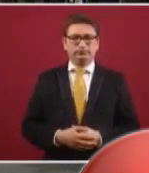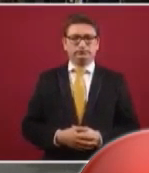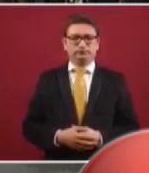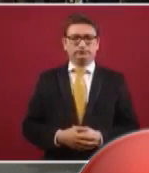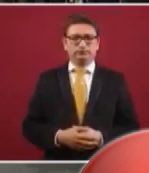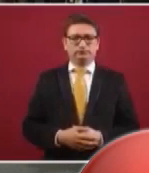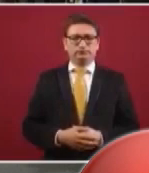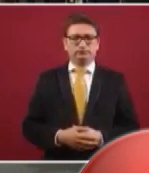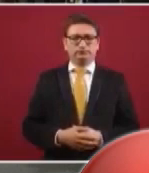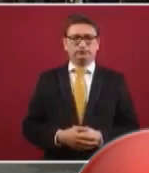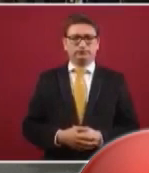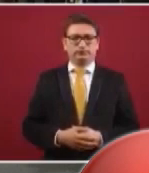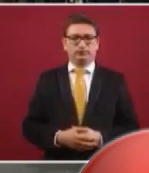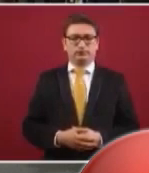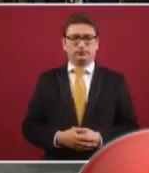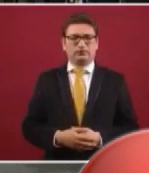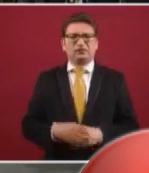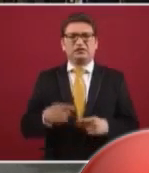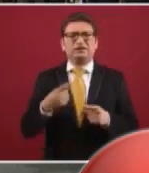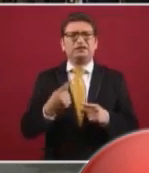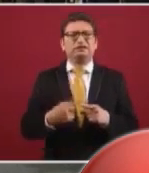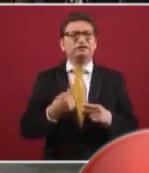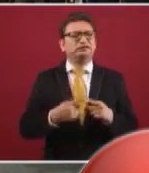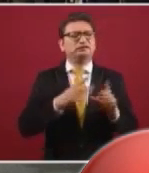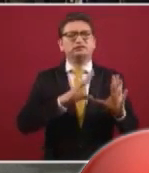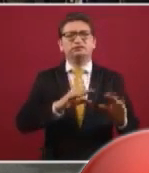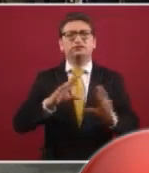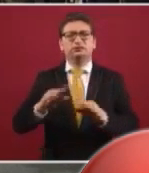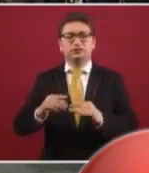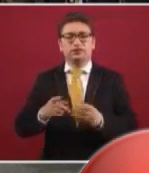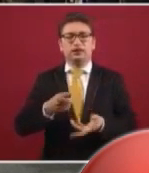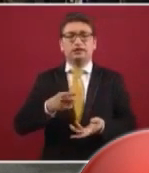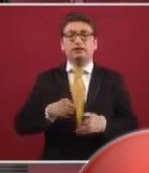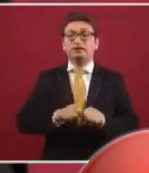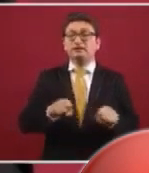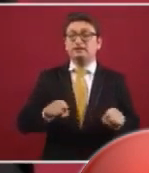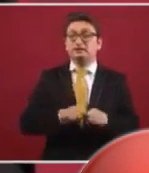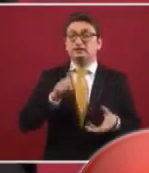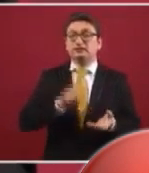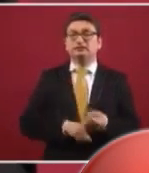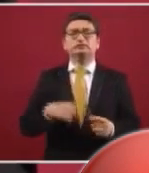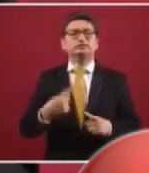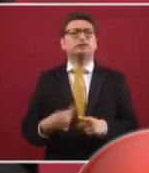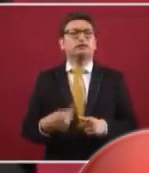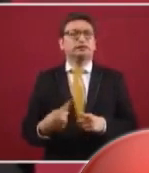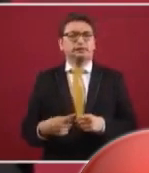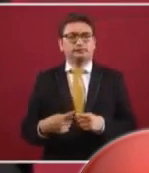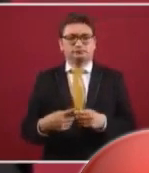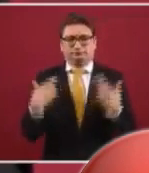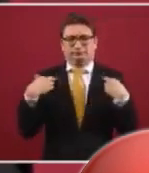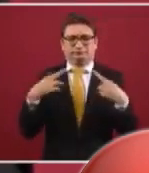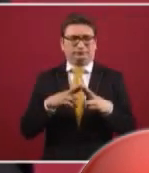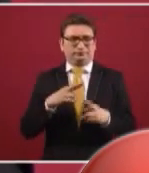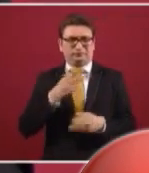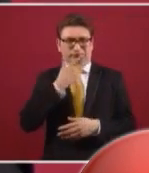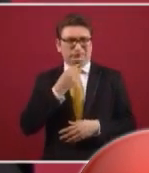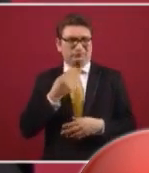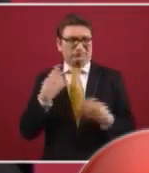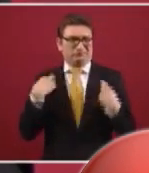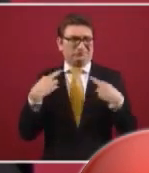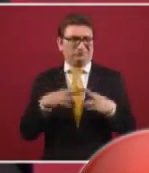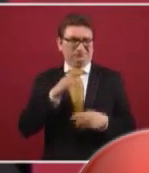¿Quién es el que imparte el conocimiento en el aula? ¿La maestra, el maestro?